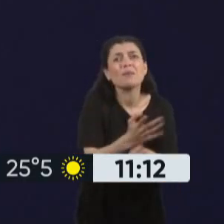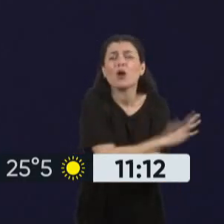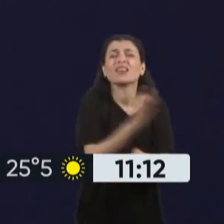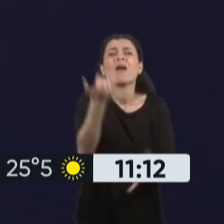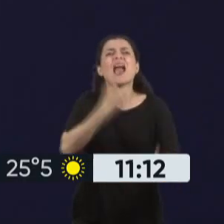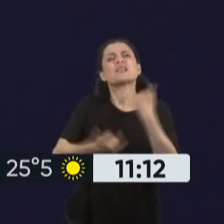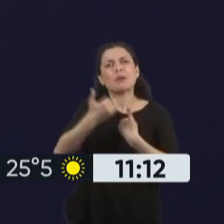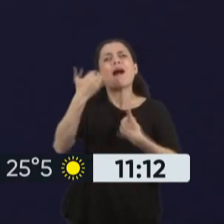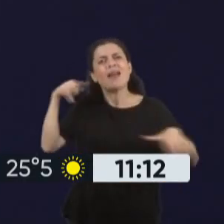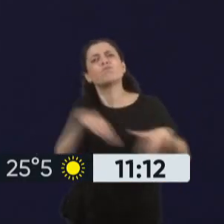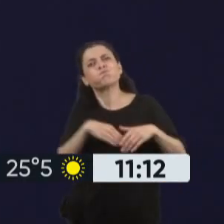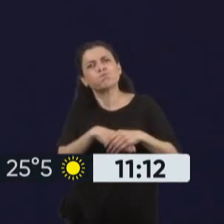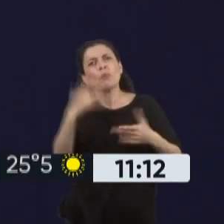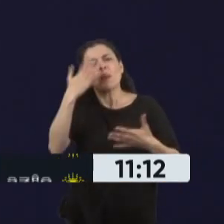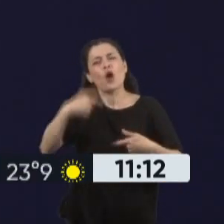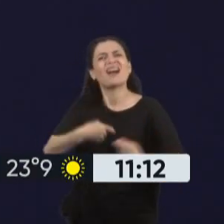recurso es